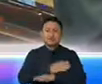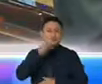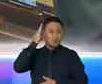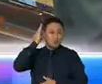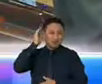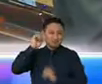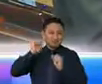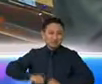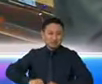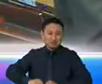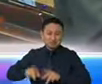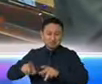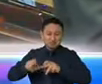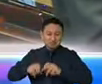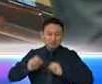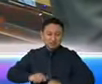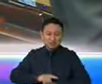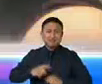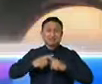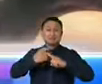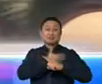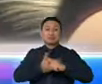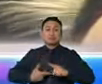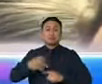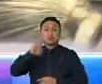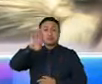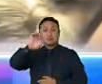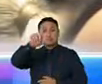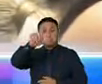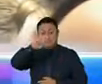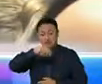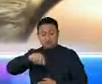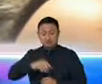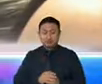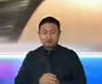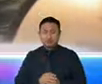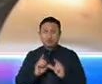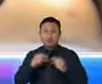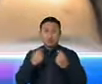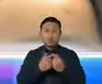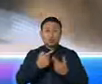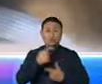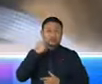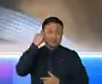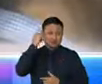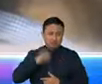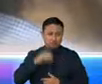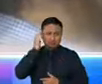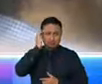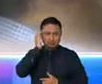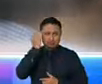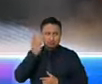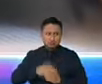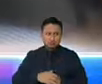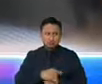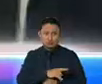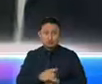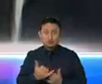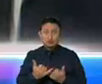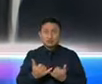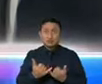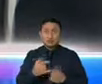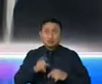de vincular al expresidente en el caso Balda provocaba la preocupación en el bando correísta, que visiblemente